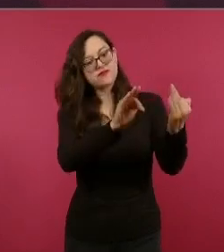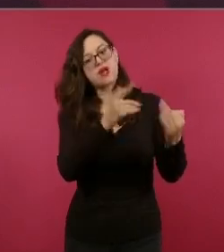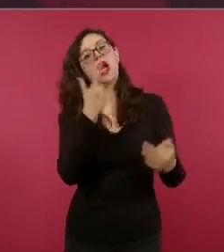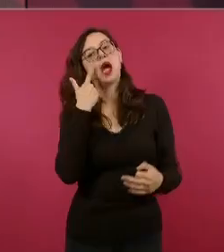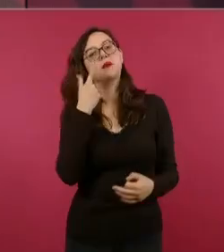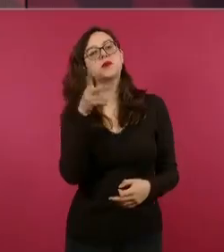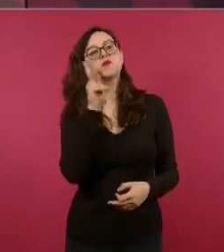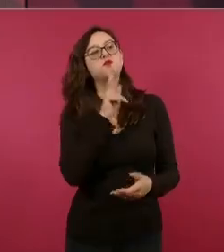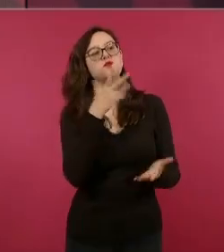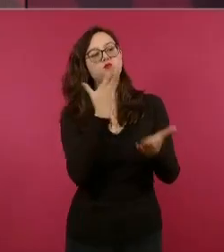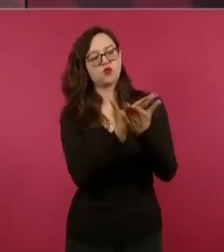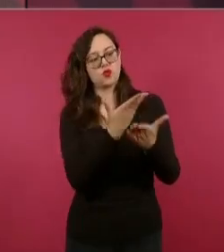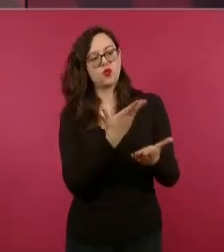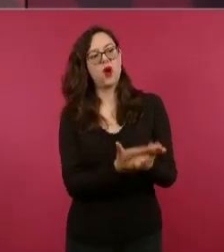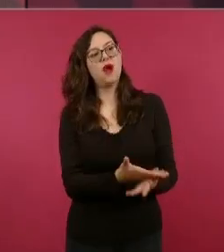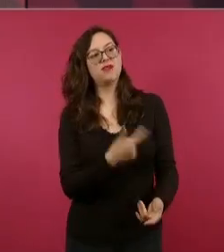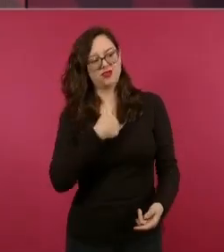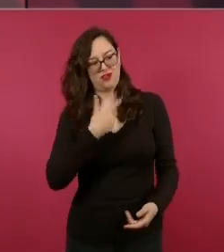probarles.